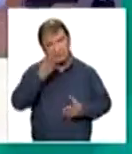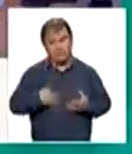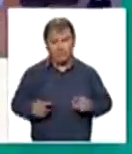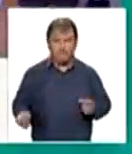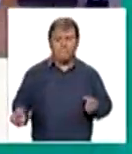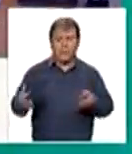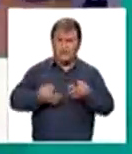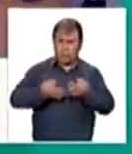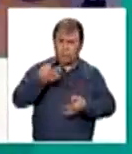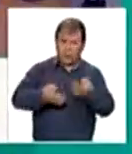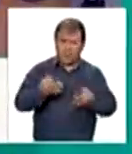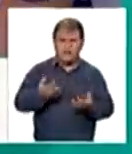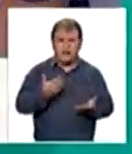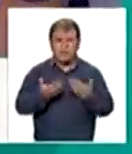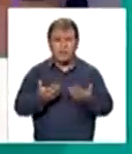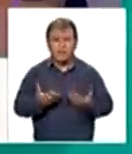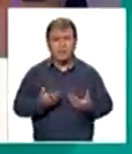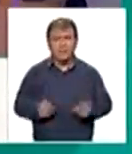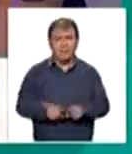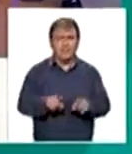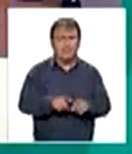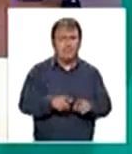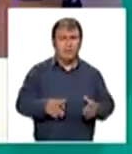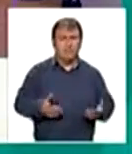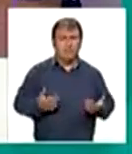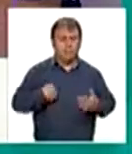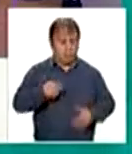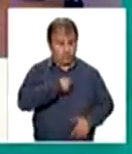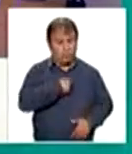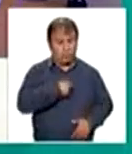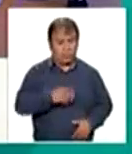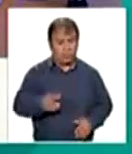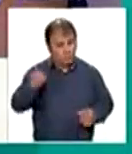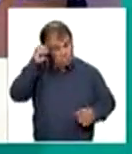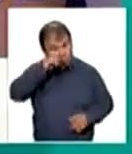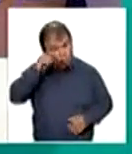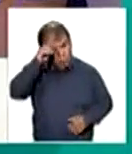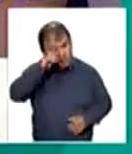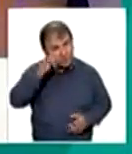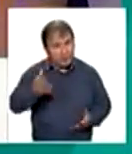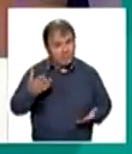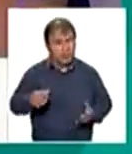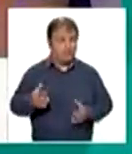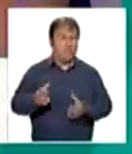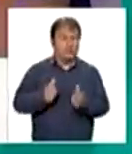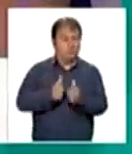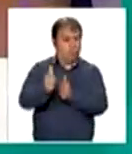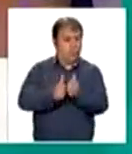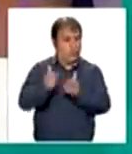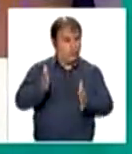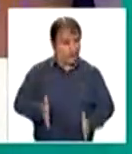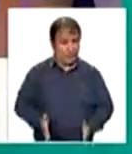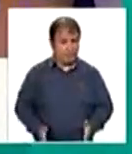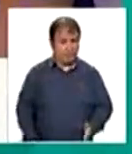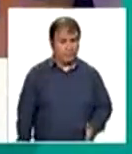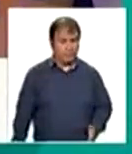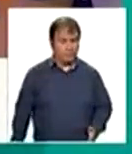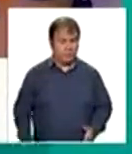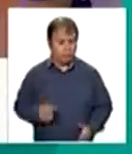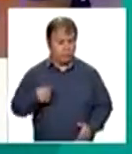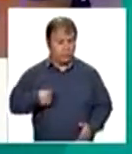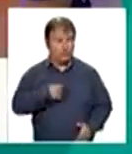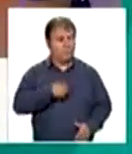del jurado que te llevan a conversar? ¿Cómo es? Porque hay una temática diferente ahora, ¿no es cierto? Nosotros opinamos de los concursantes.